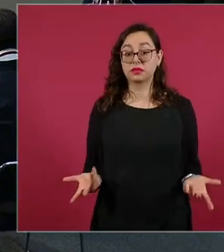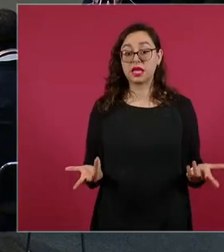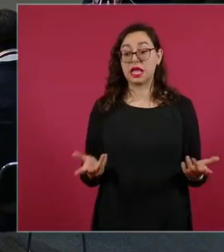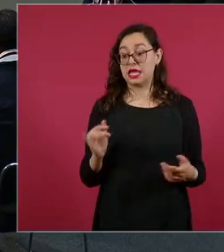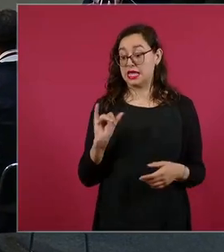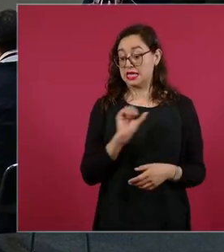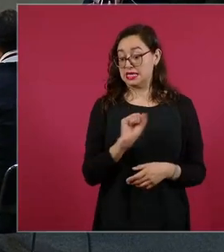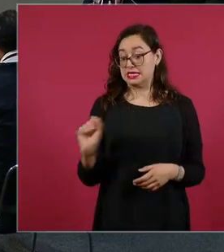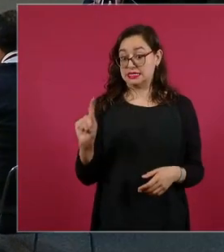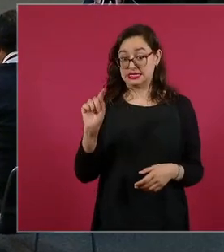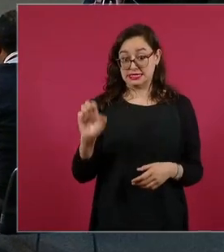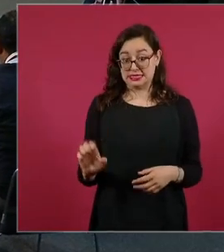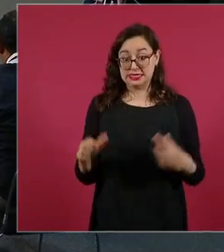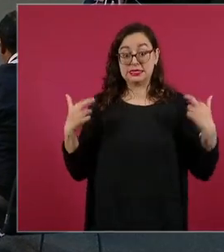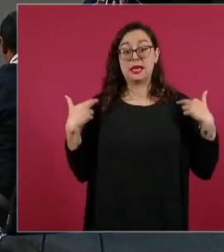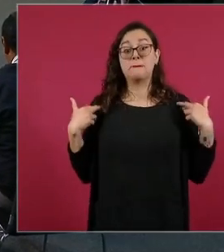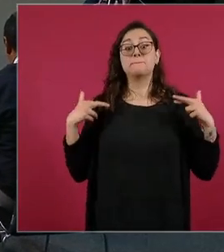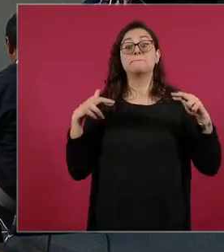que